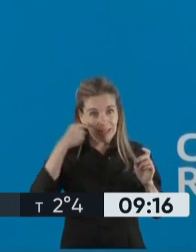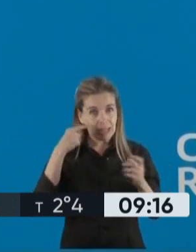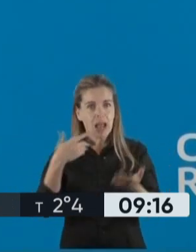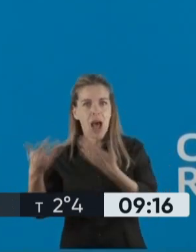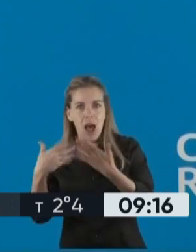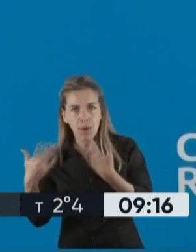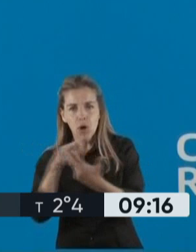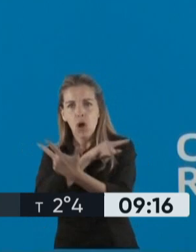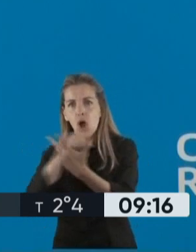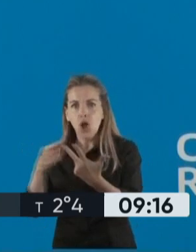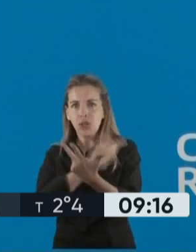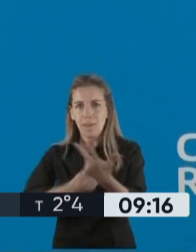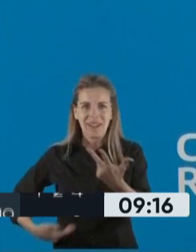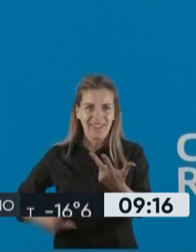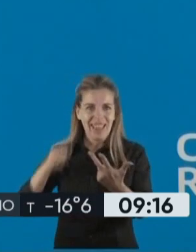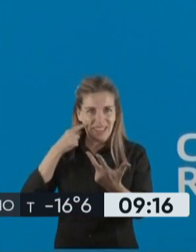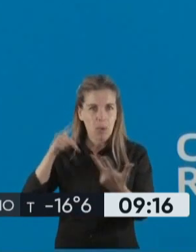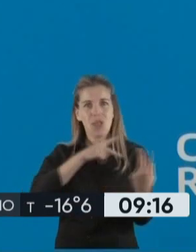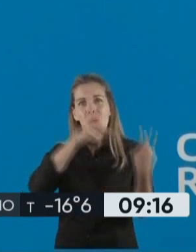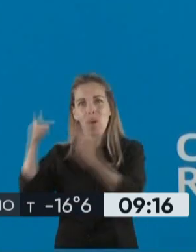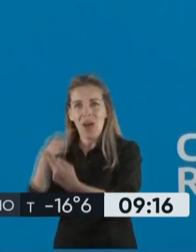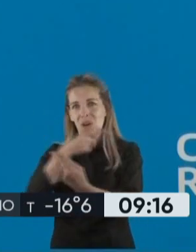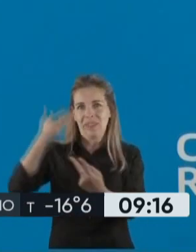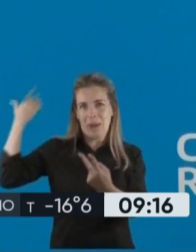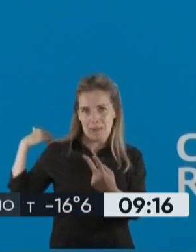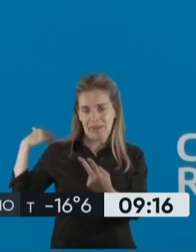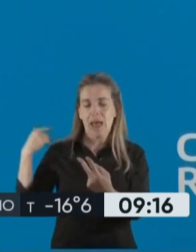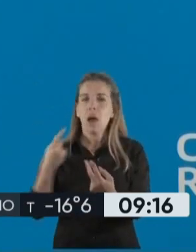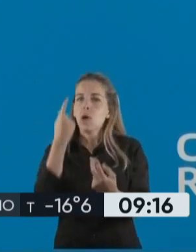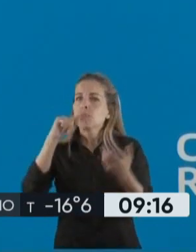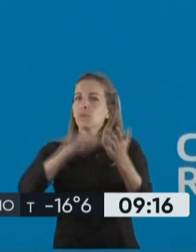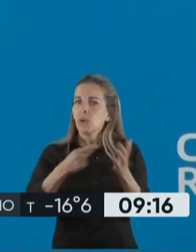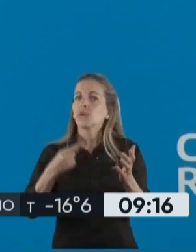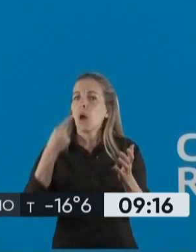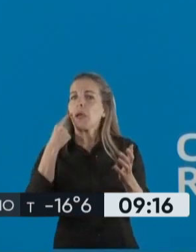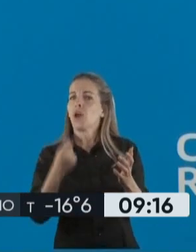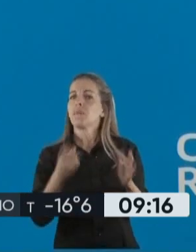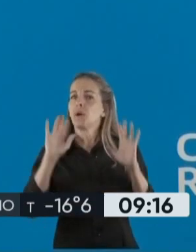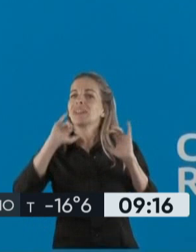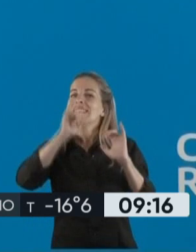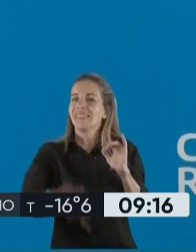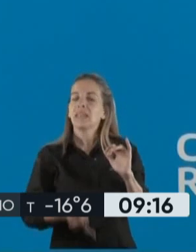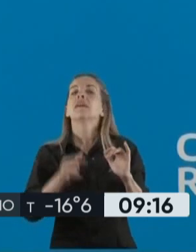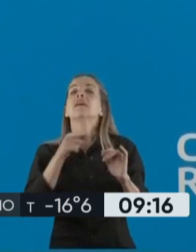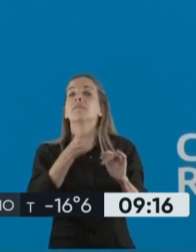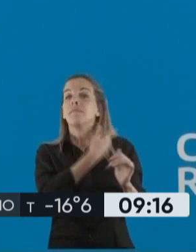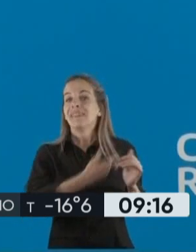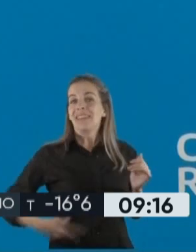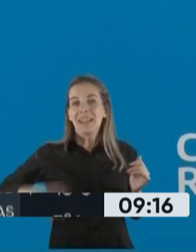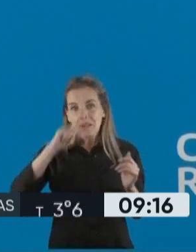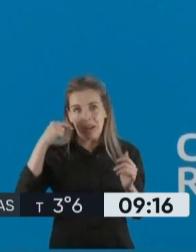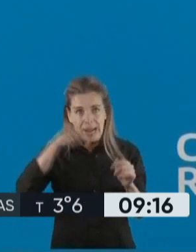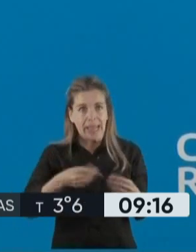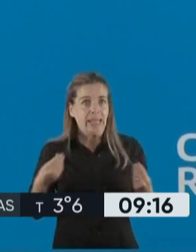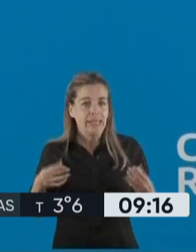en su reciente viaje a Europa y una de las consecuencias que estamos empezando a ver que esto tiene es que fue invitado a participar de la cumbre